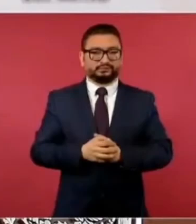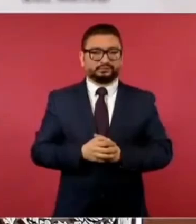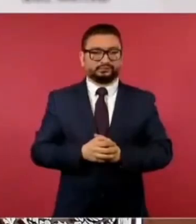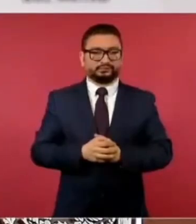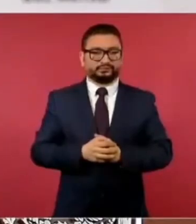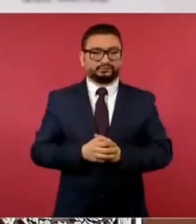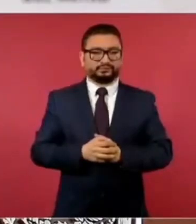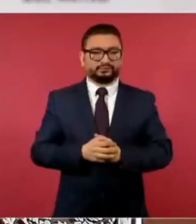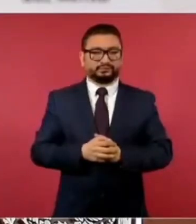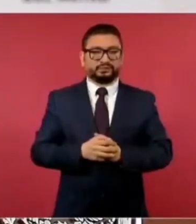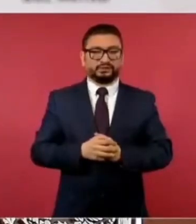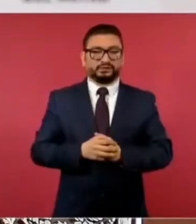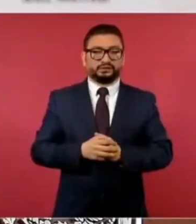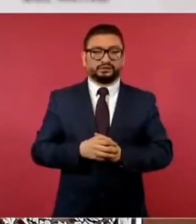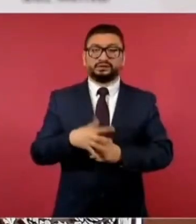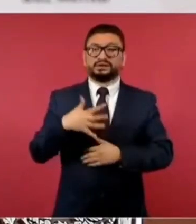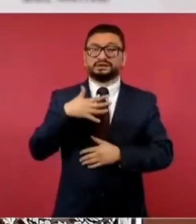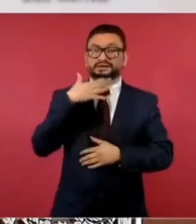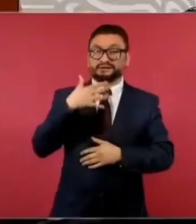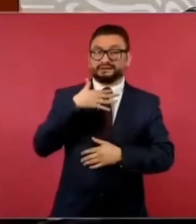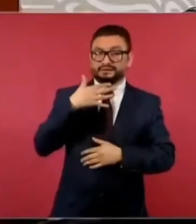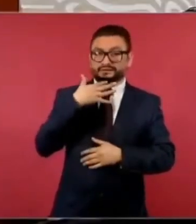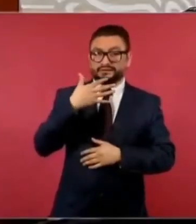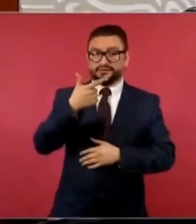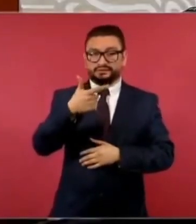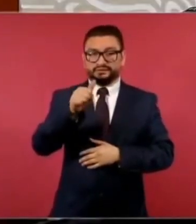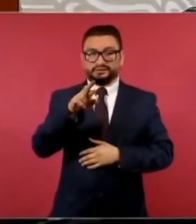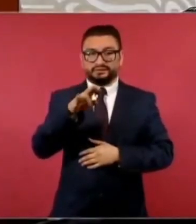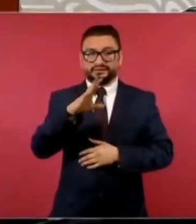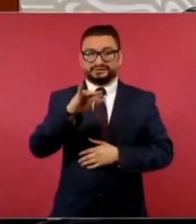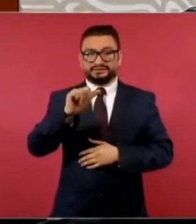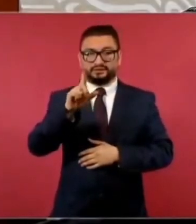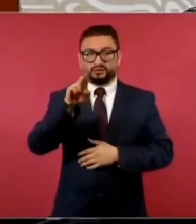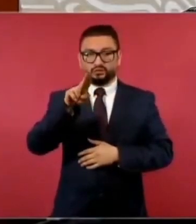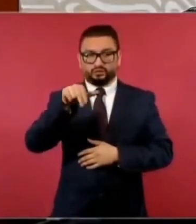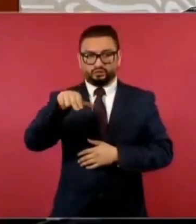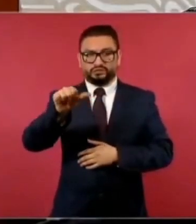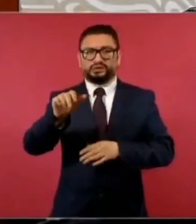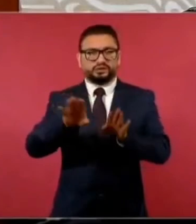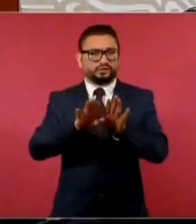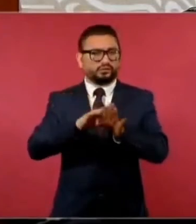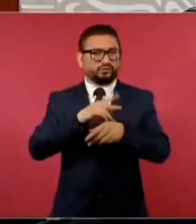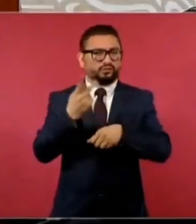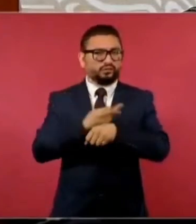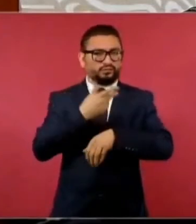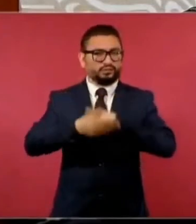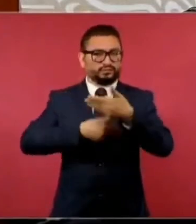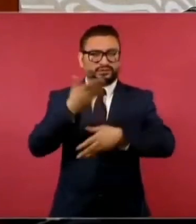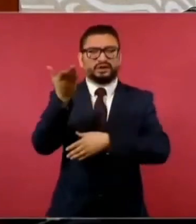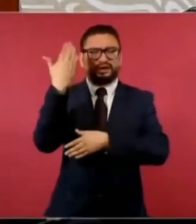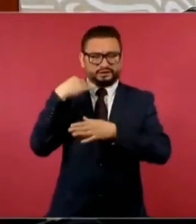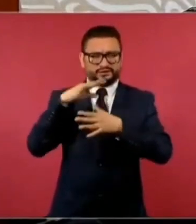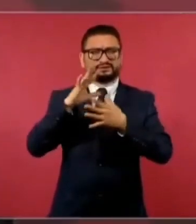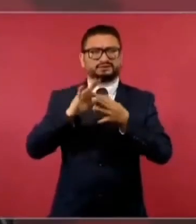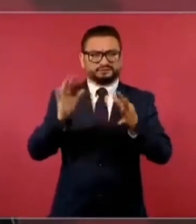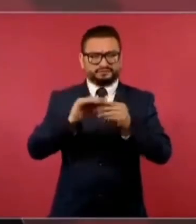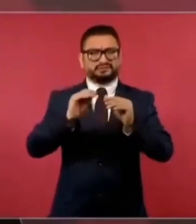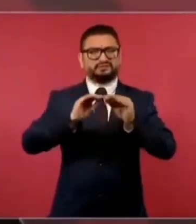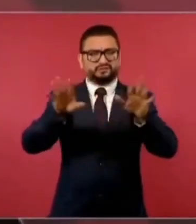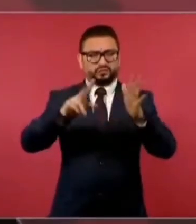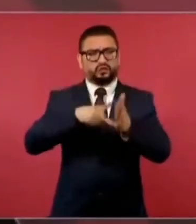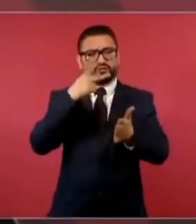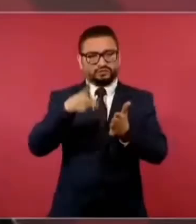la trama corrupta de García Luna. ¿Cómo va la cosa? De esto pues ya se ha informado en otras ocasiones, pero pues